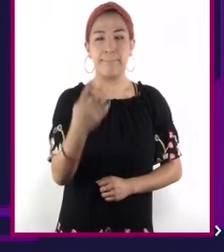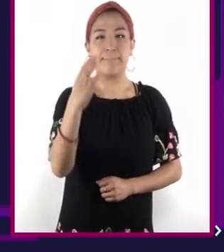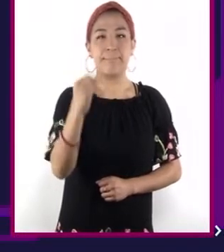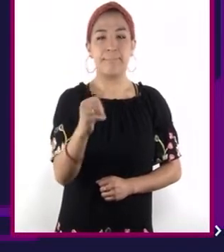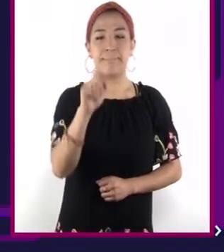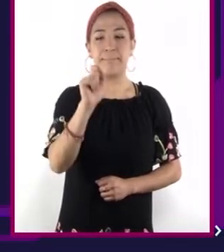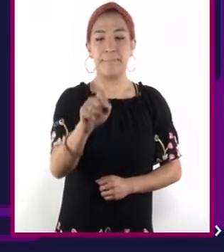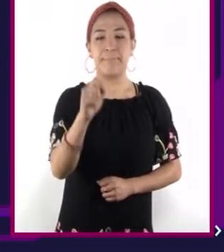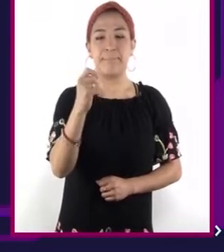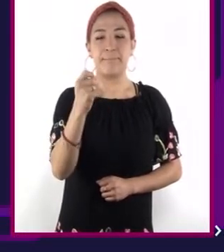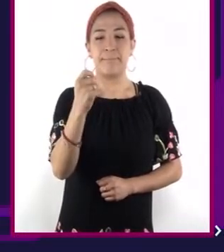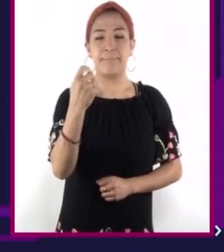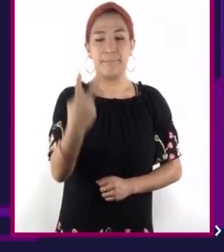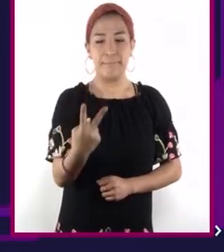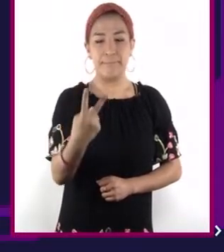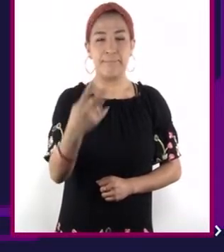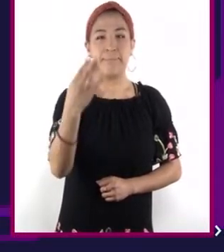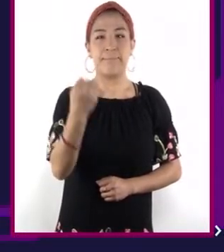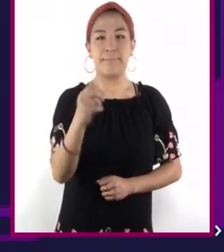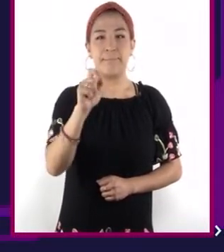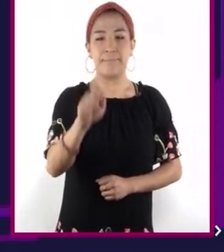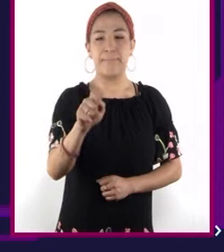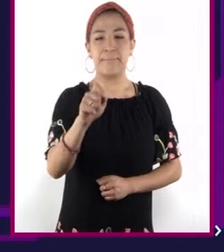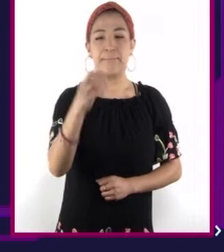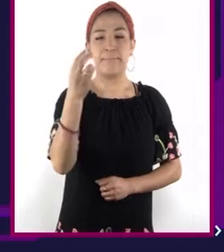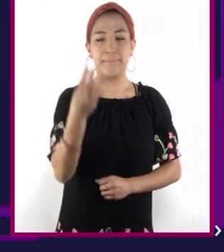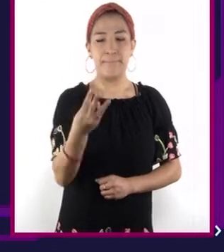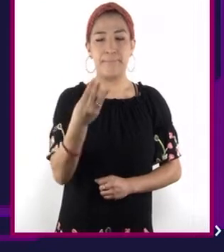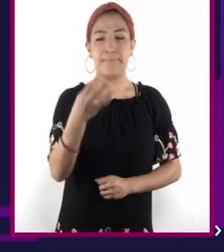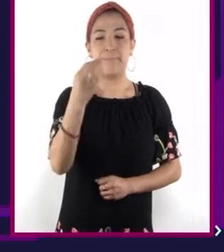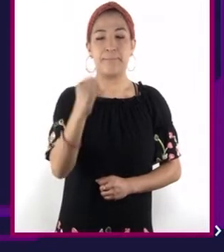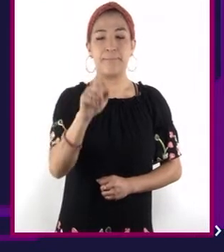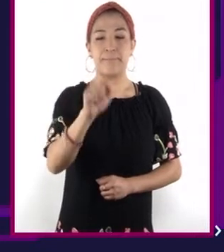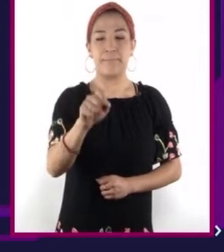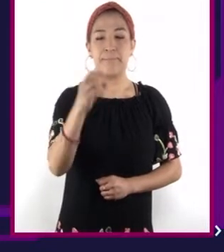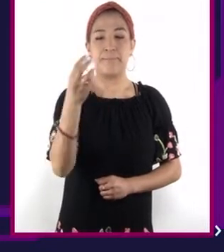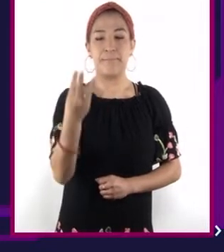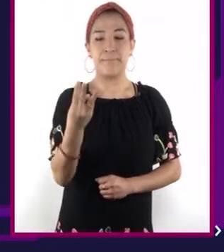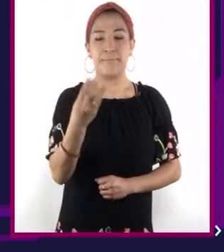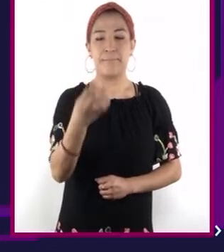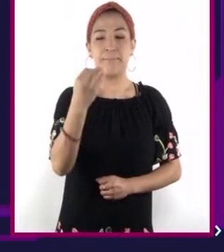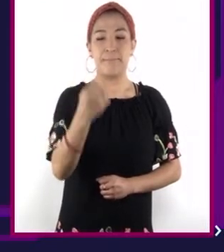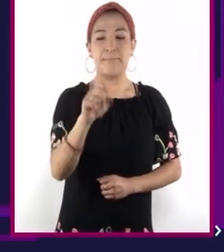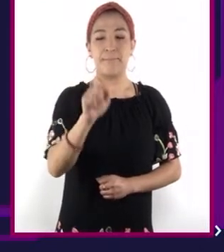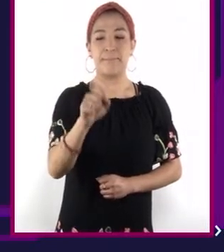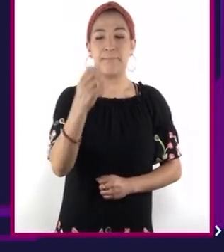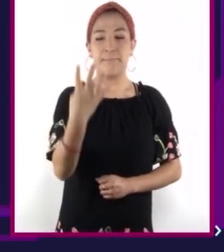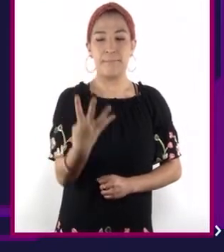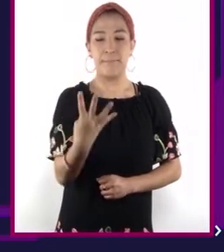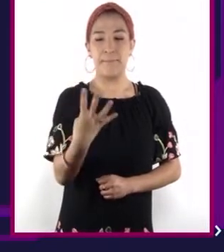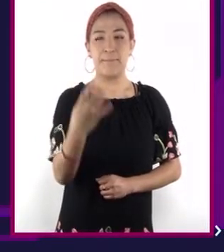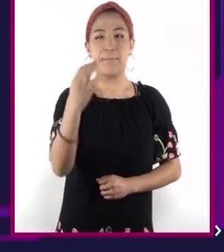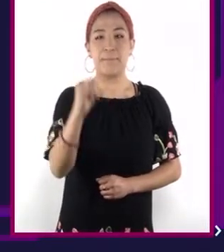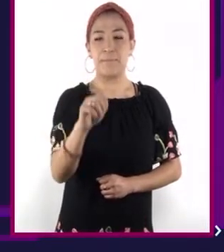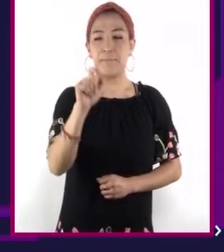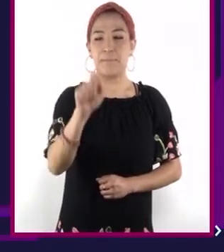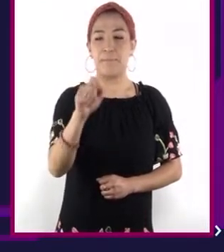9.2, 9.2, 9.3, 9.3,